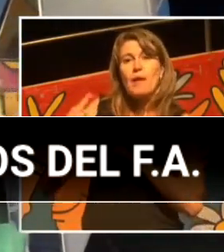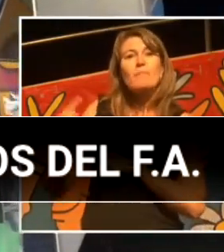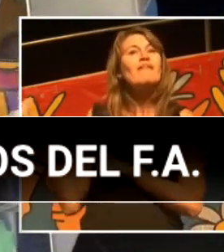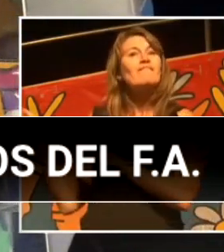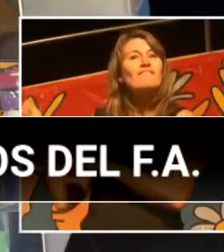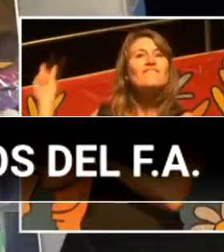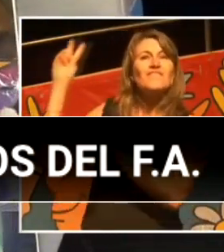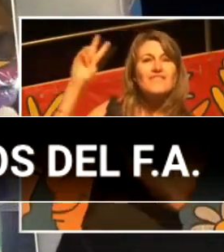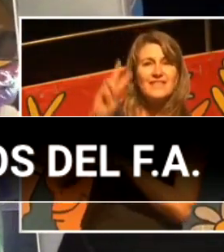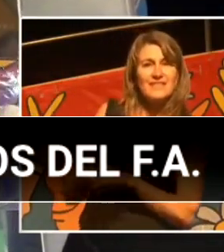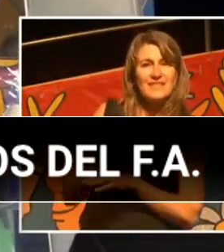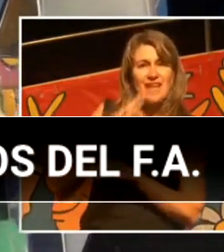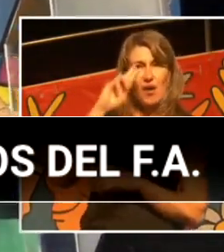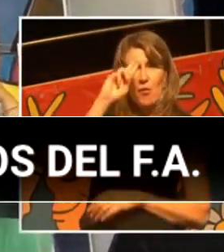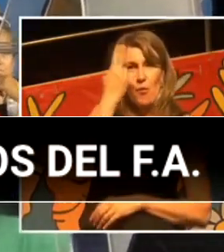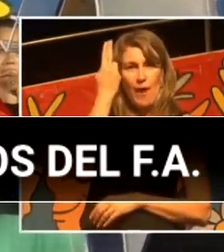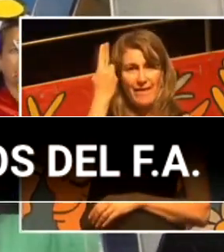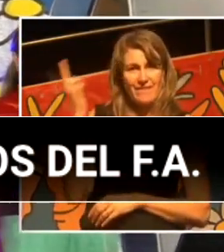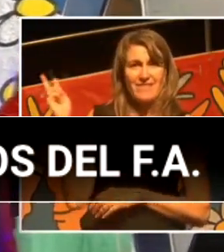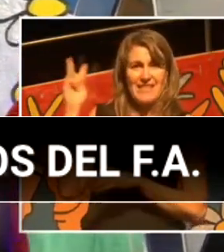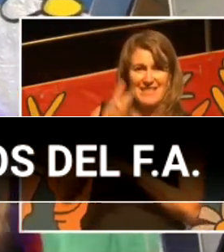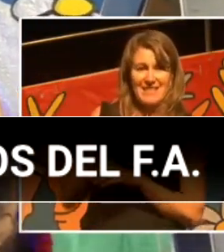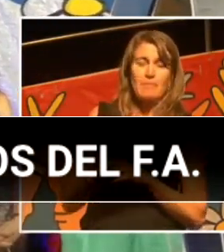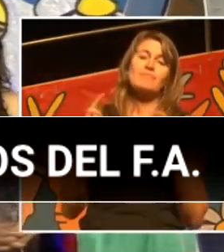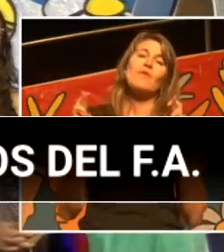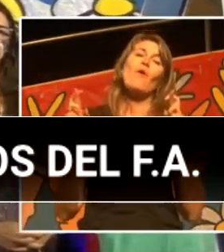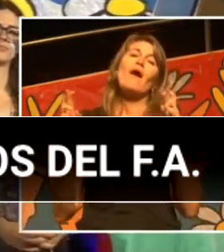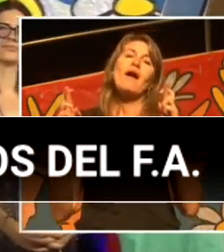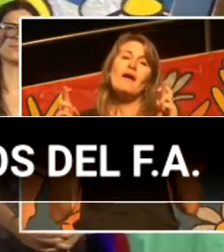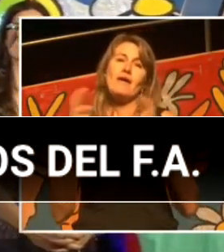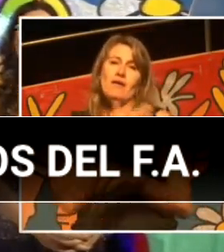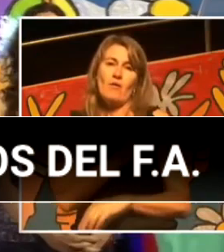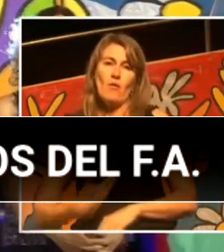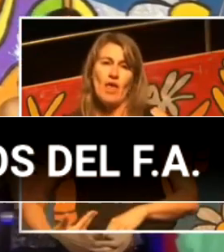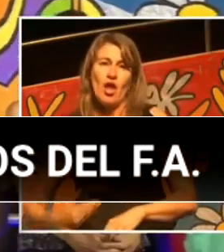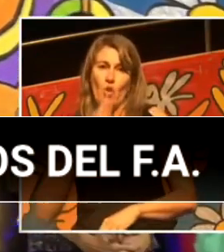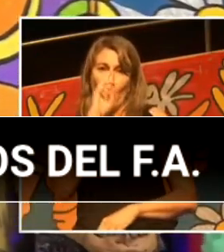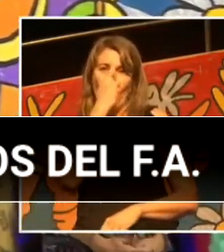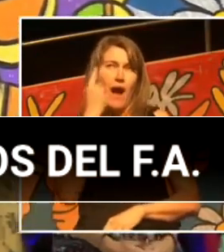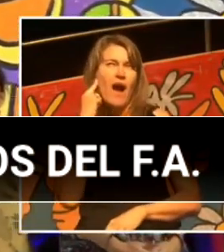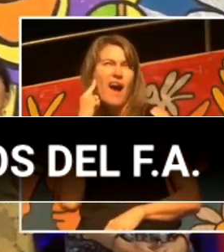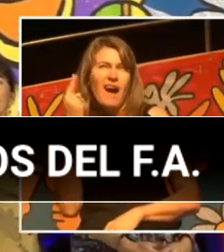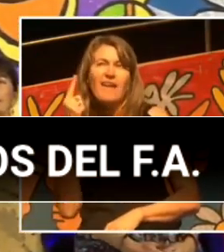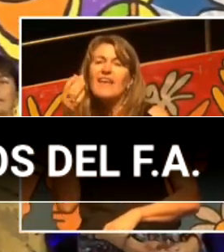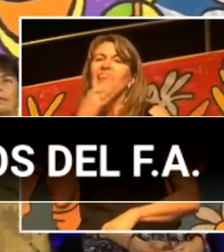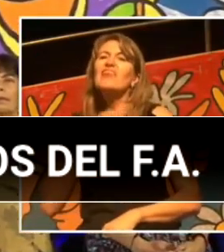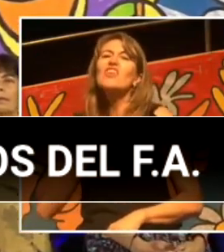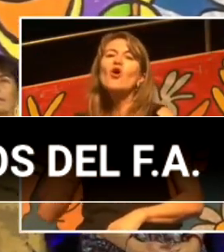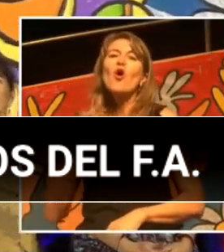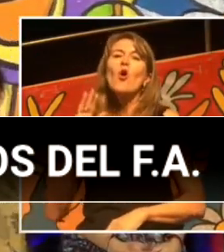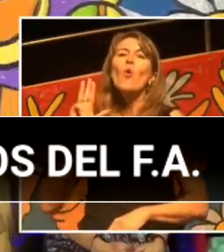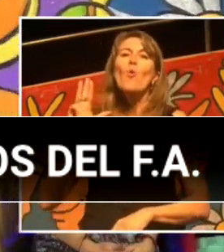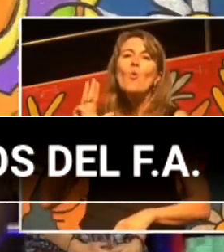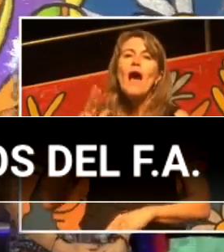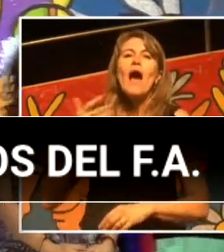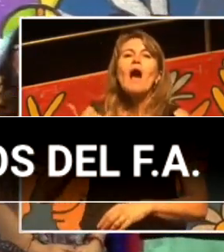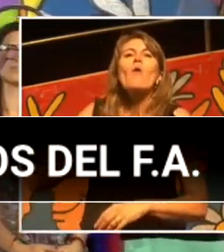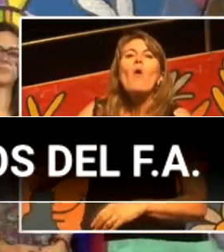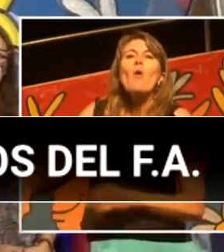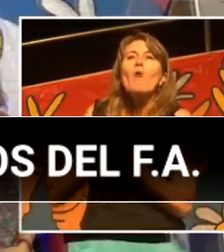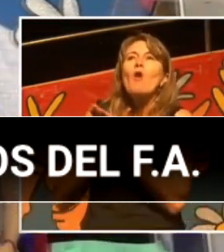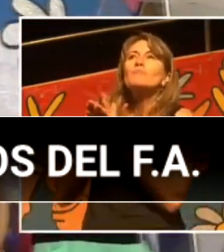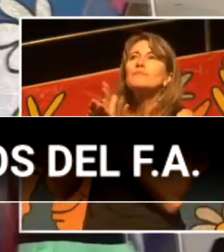Uruguay y ojalá el gobierno uruguayo haya escuchado a Lula para saber cuál es el camino de la inserción